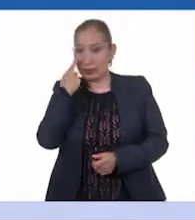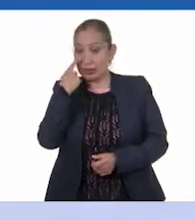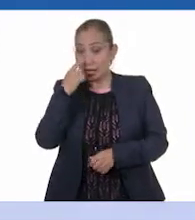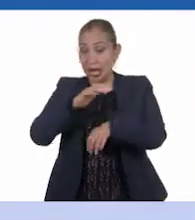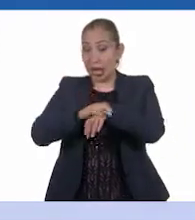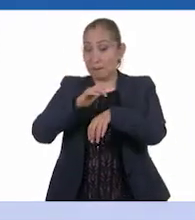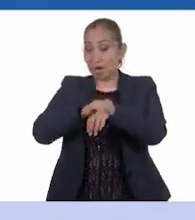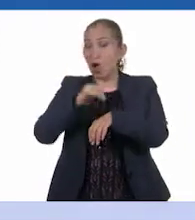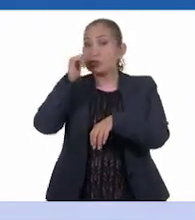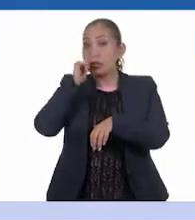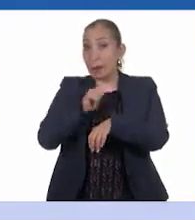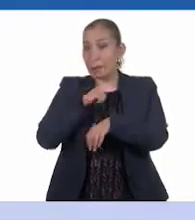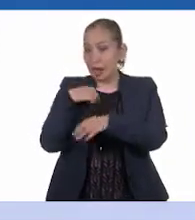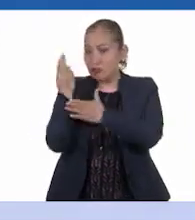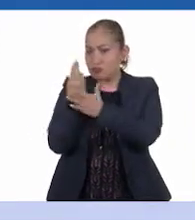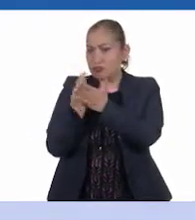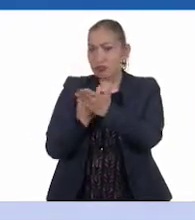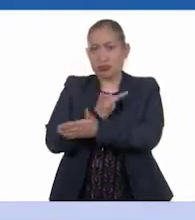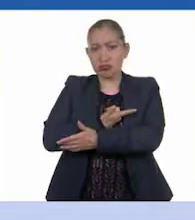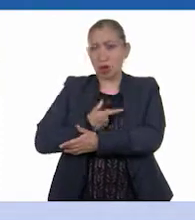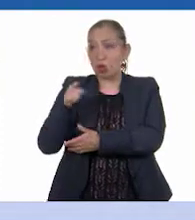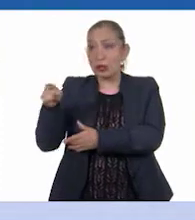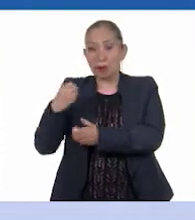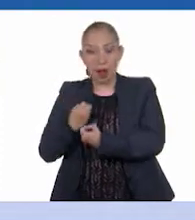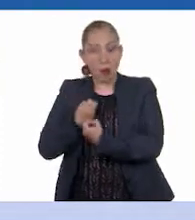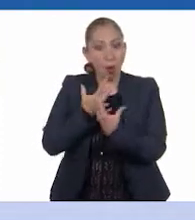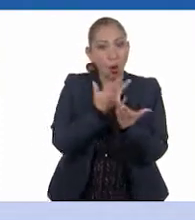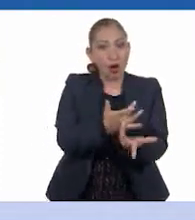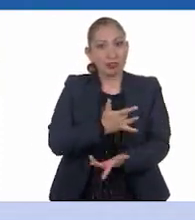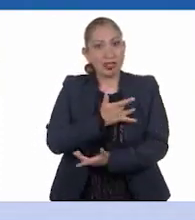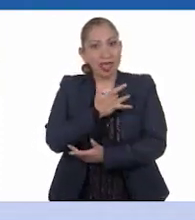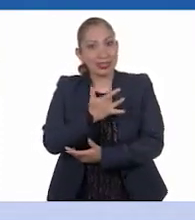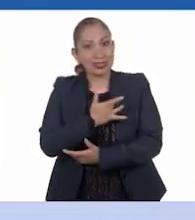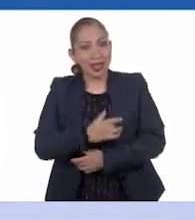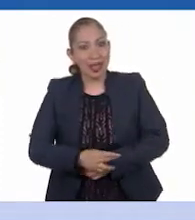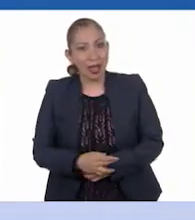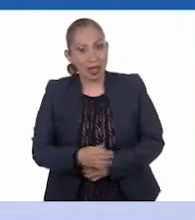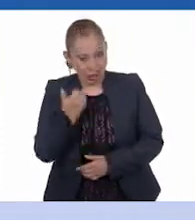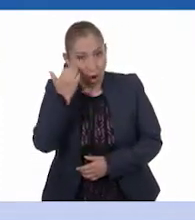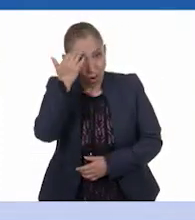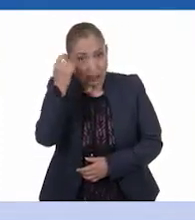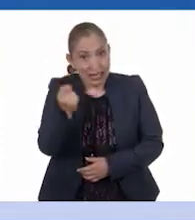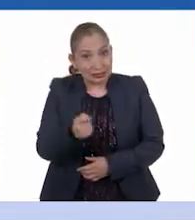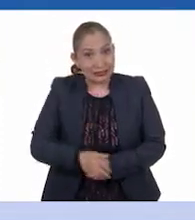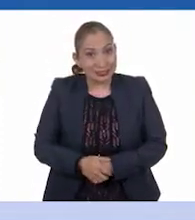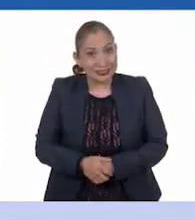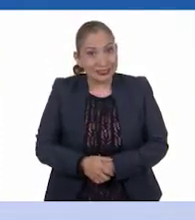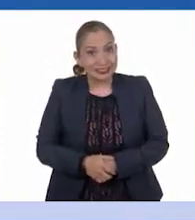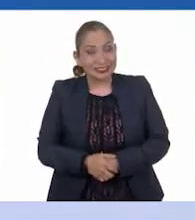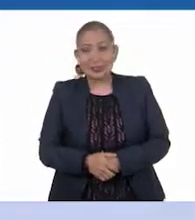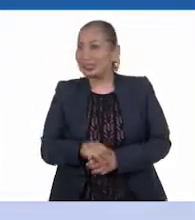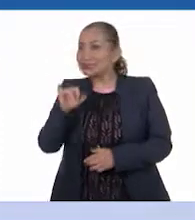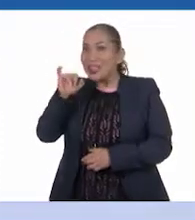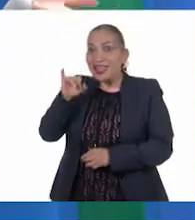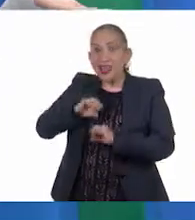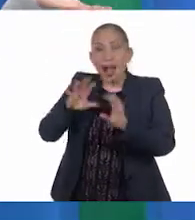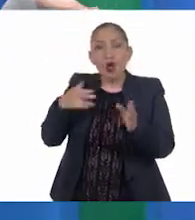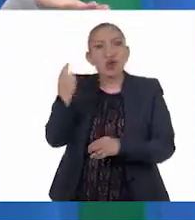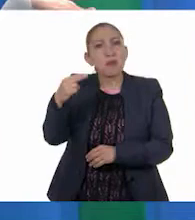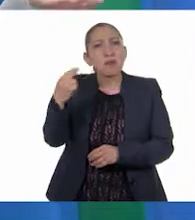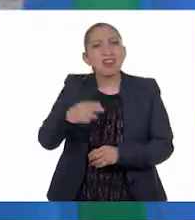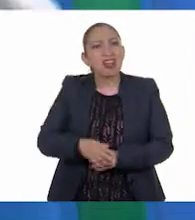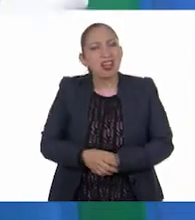amigo siempre pinta y dibuja para expresar sus emociones. ¿Quieren conocerlo? Claro, Lolo, ¿cómo se